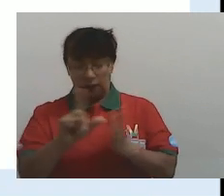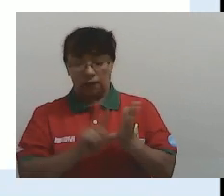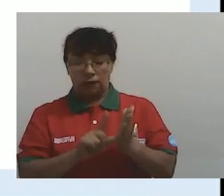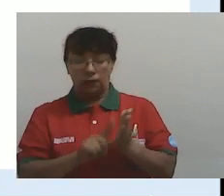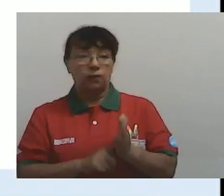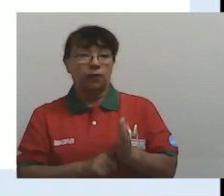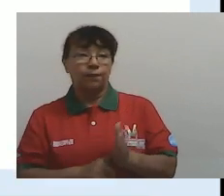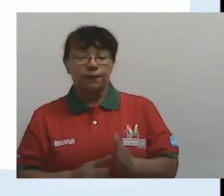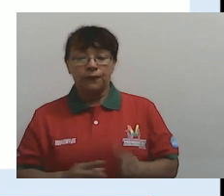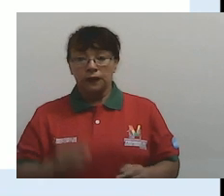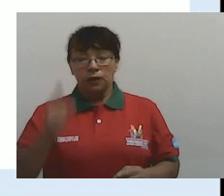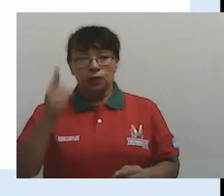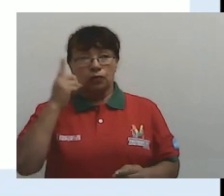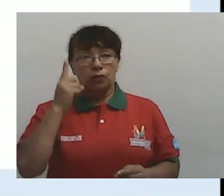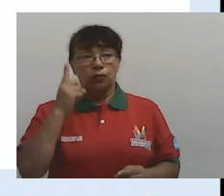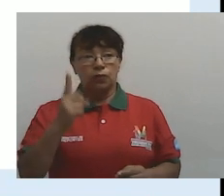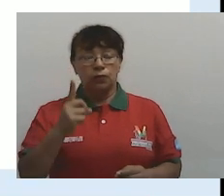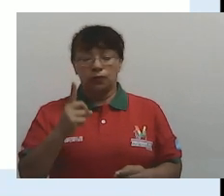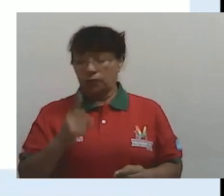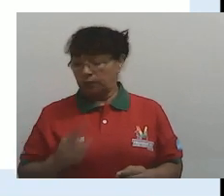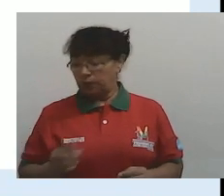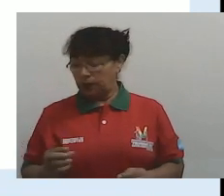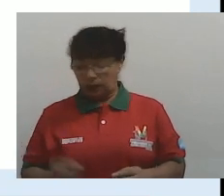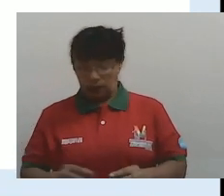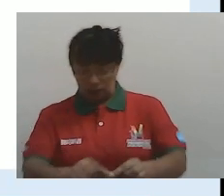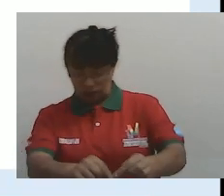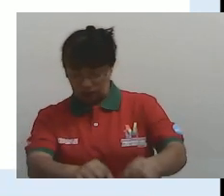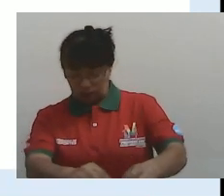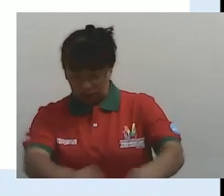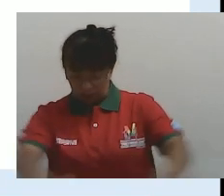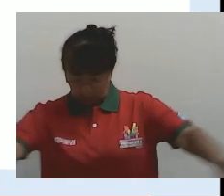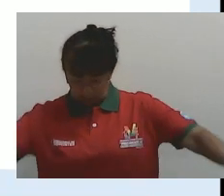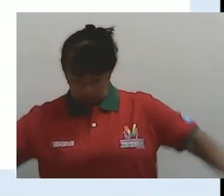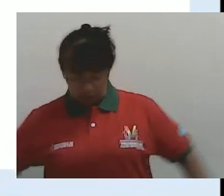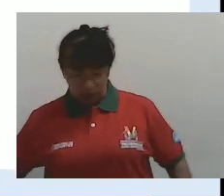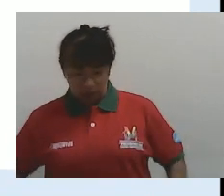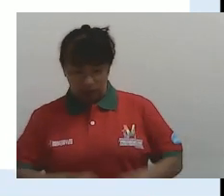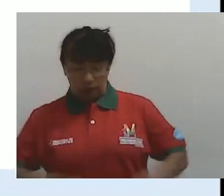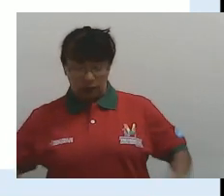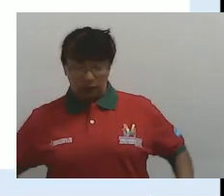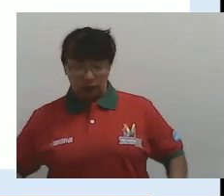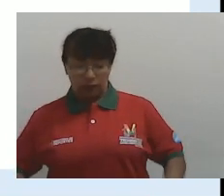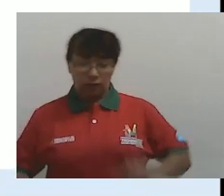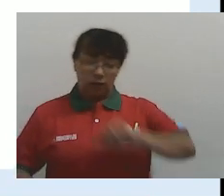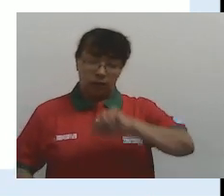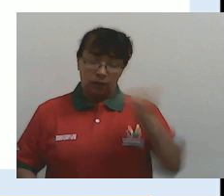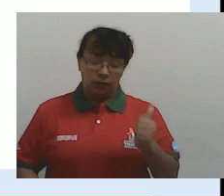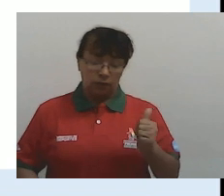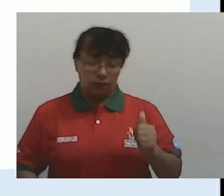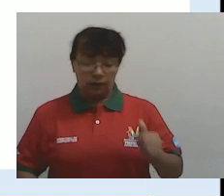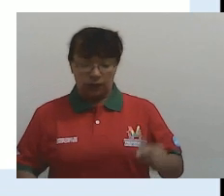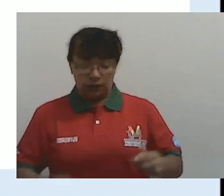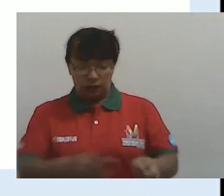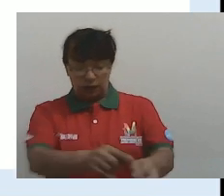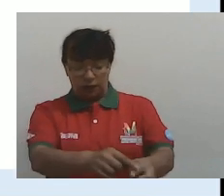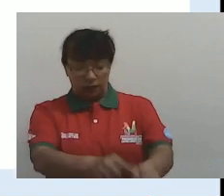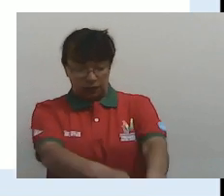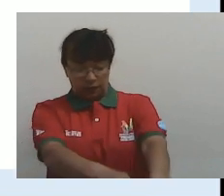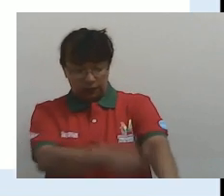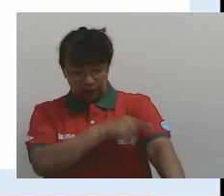Uno para el cero en la wincha y el otro juez que toma la distancia total de la prueba.